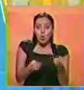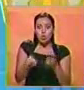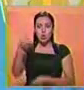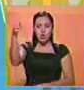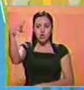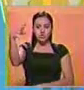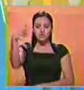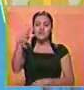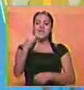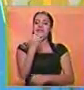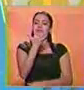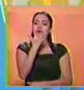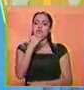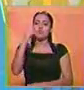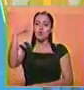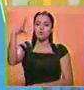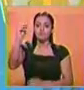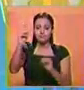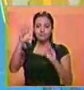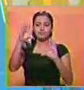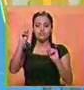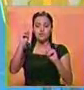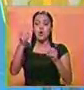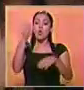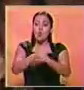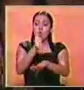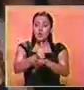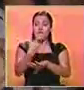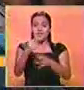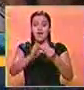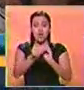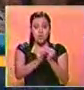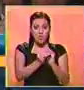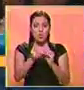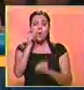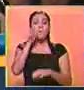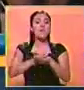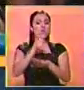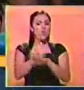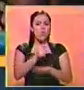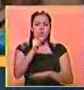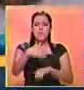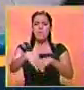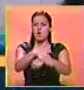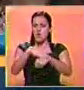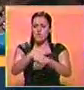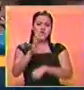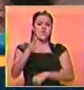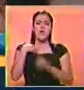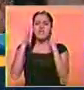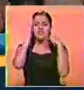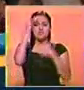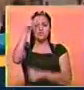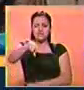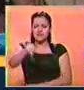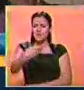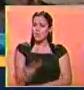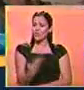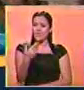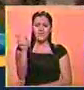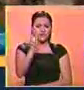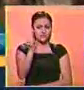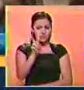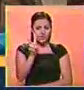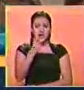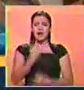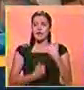son generadas por incumplimiento de políticas de mantenimiento. Ocarí culpó al Estado de no abordar las necesidades básicas del país. El candidato